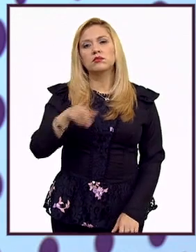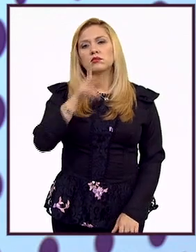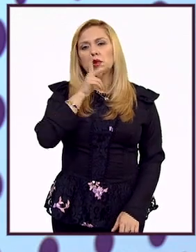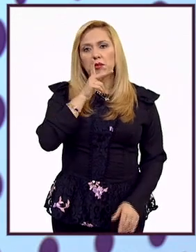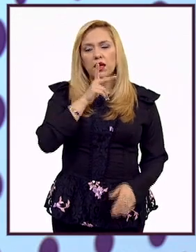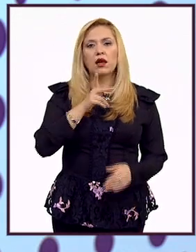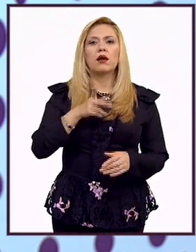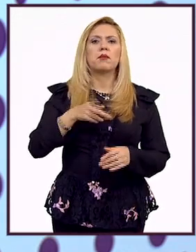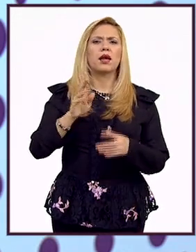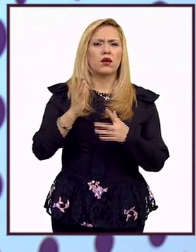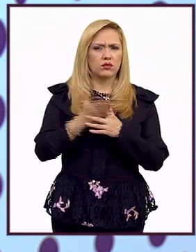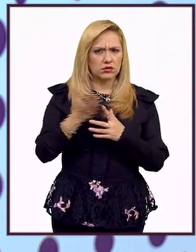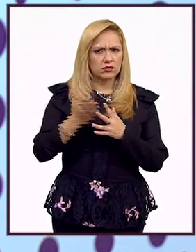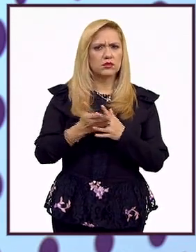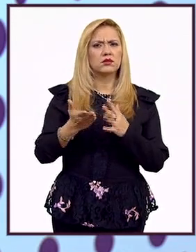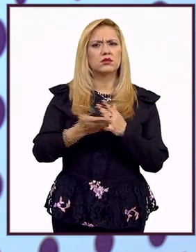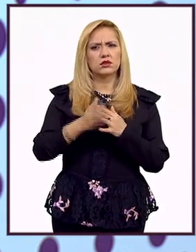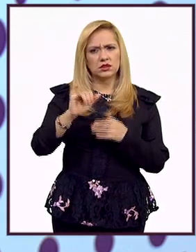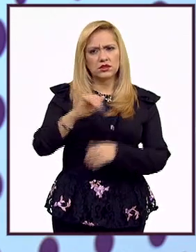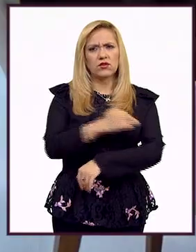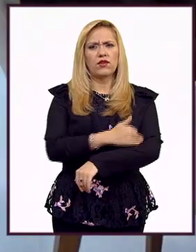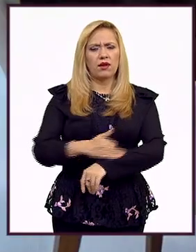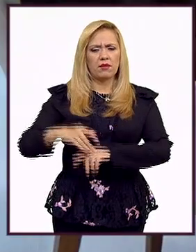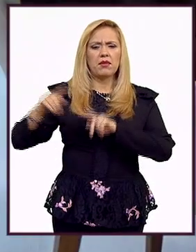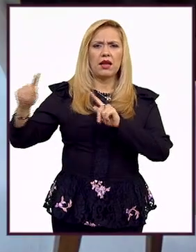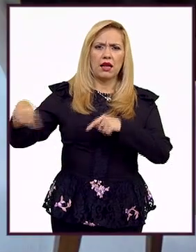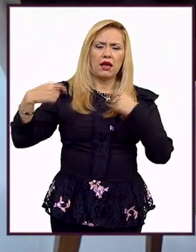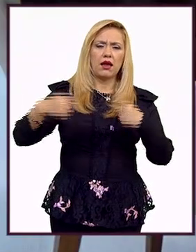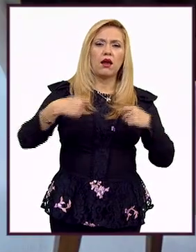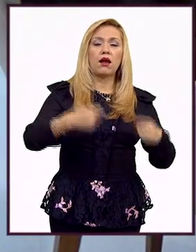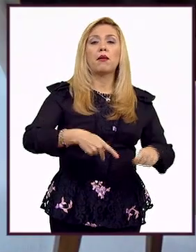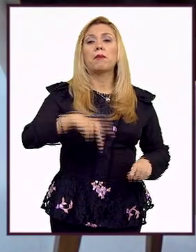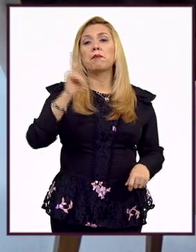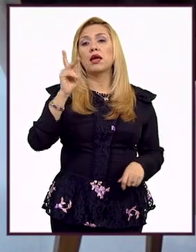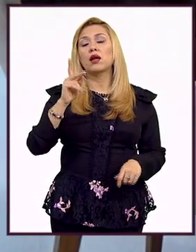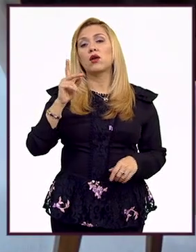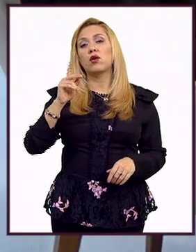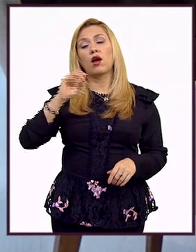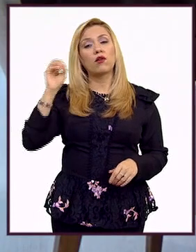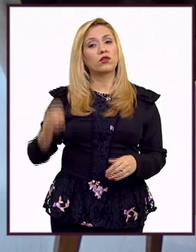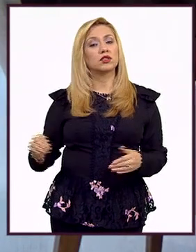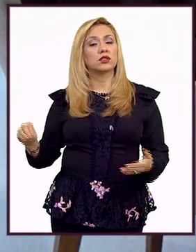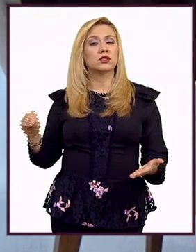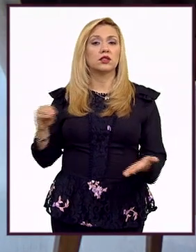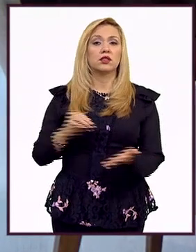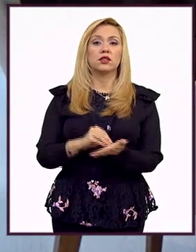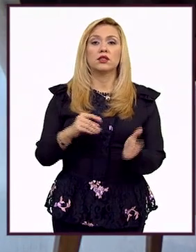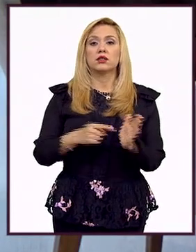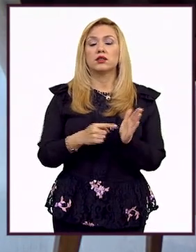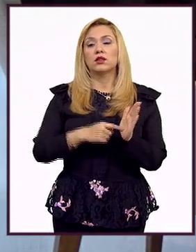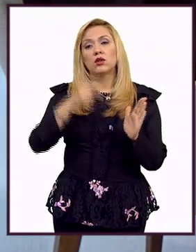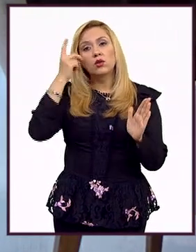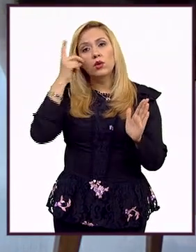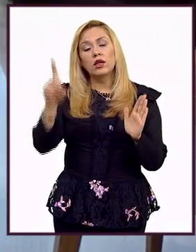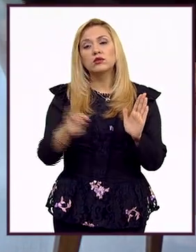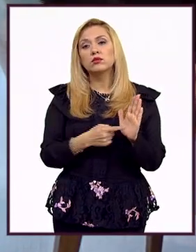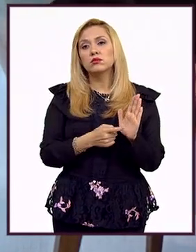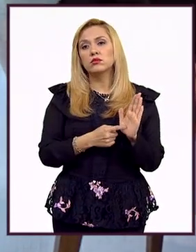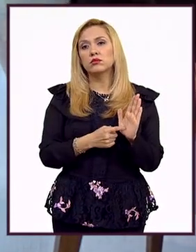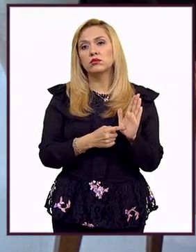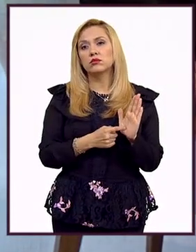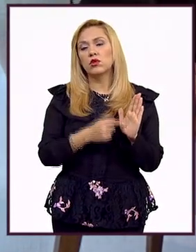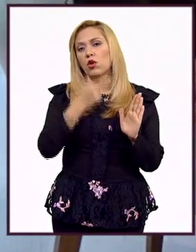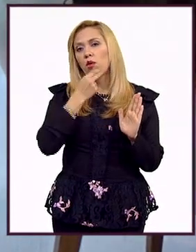patrimonio familiar, o sea, sí era cierto que ese título se daba como familia, el titular, o sea, el que aparecía en el censo de ejidatarios o en el censo de comuneros, eran